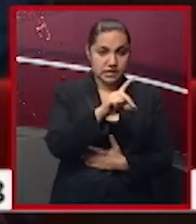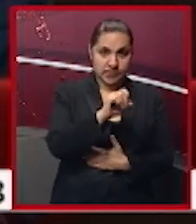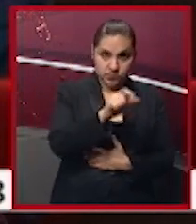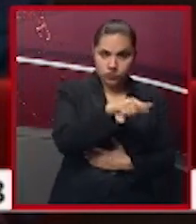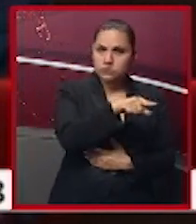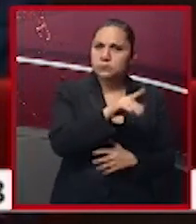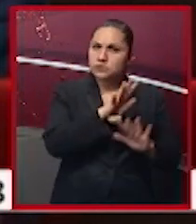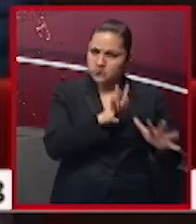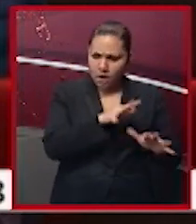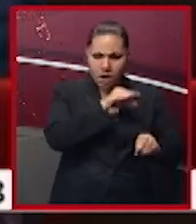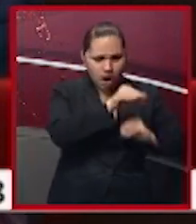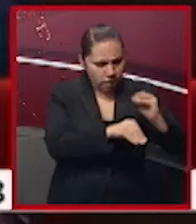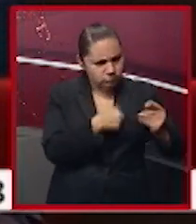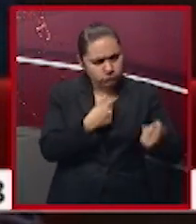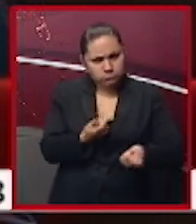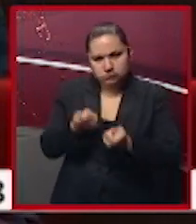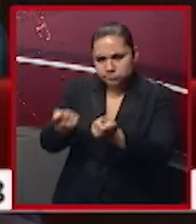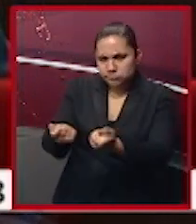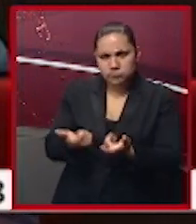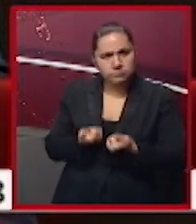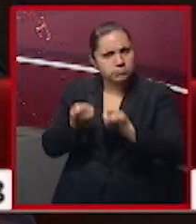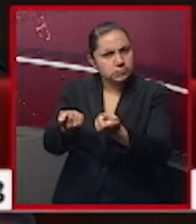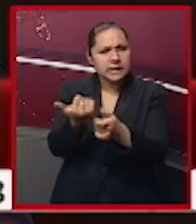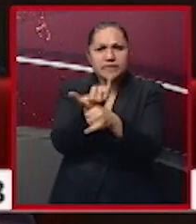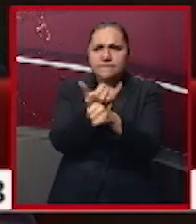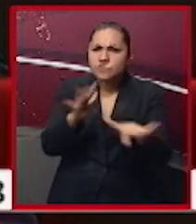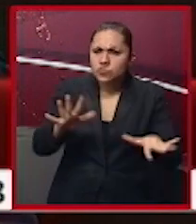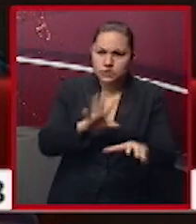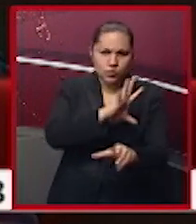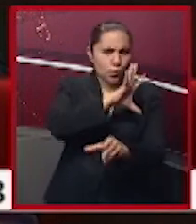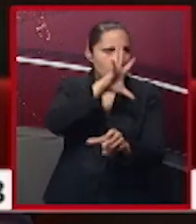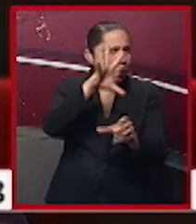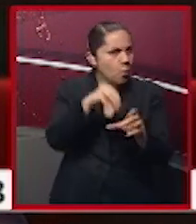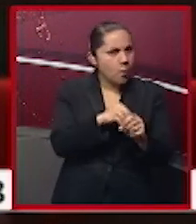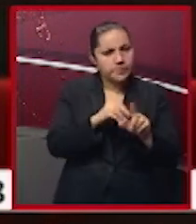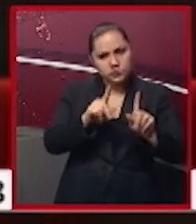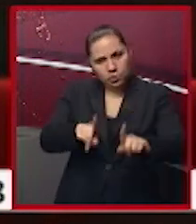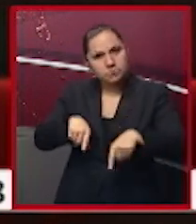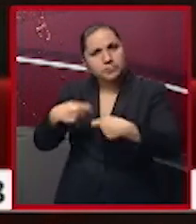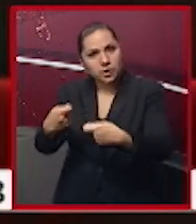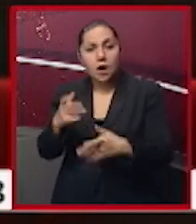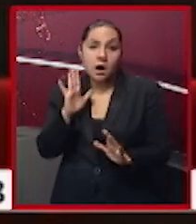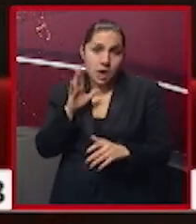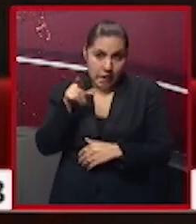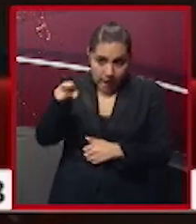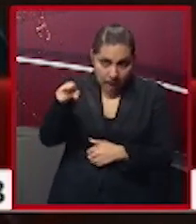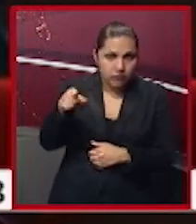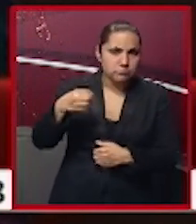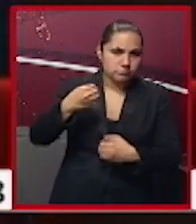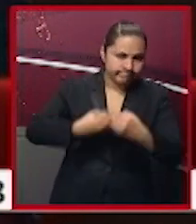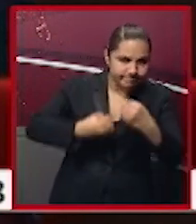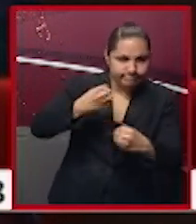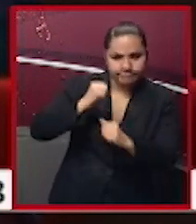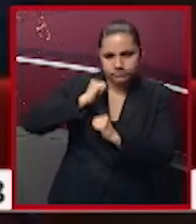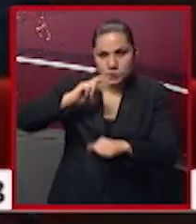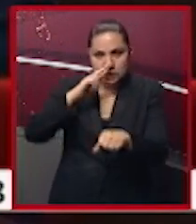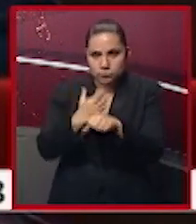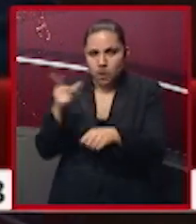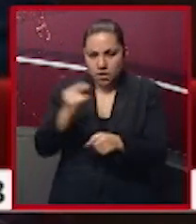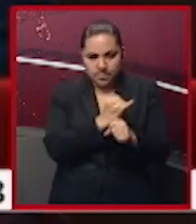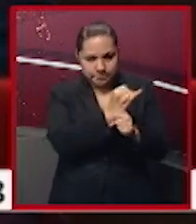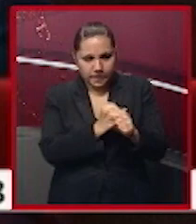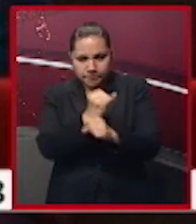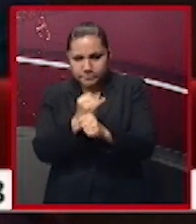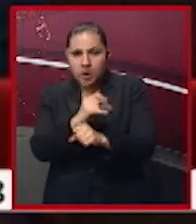competentes y ellas determinarán lo conducente de acuerdo a los resultados de sus investigaciones